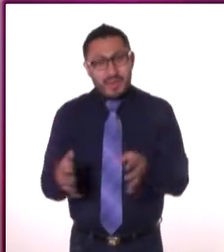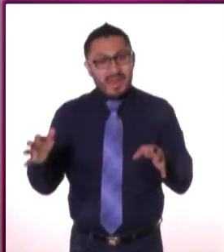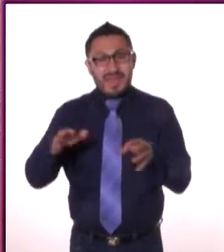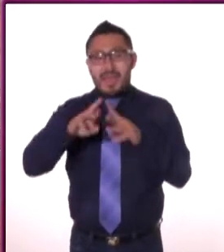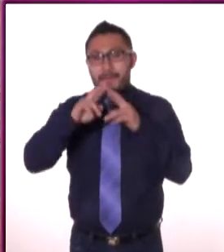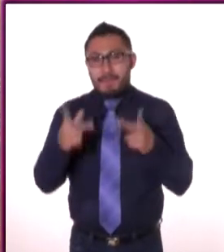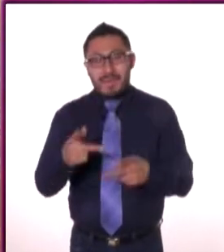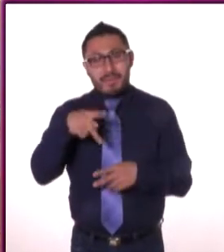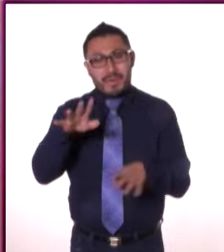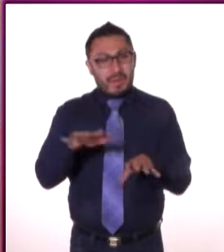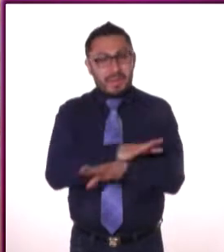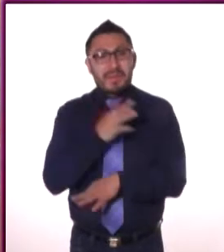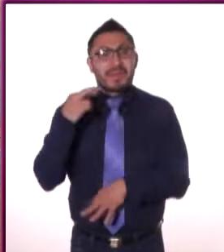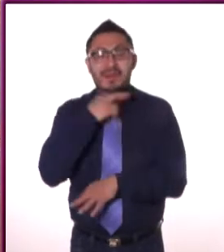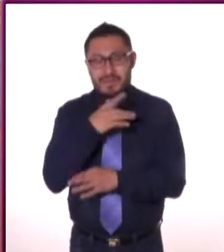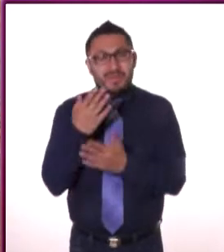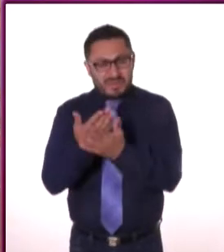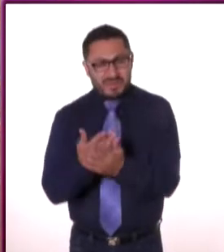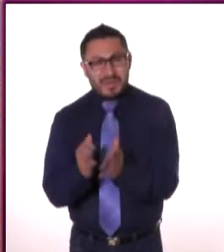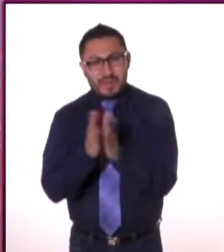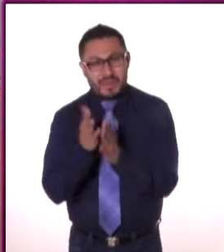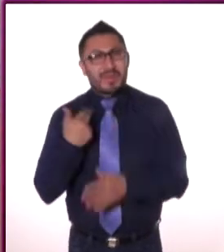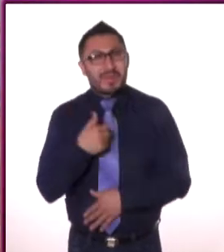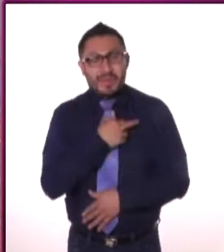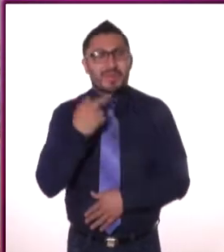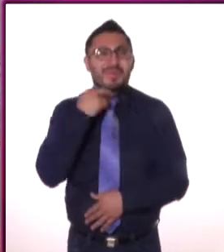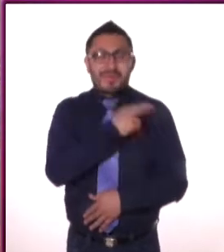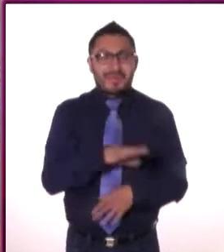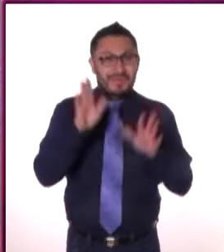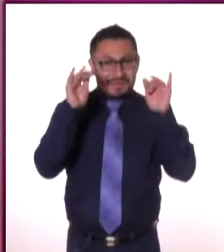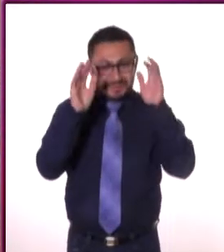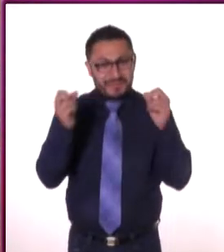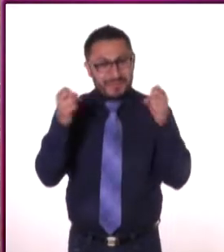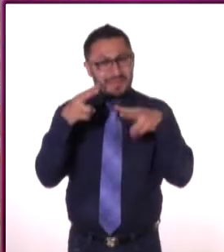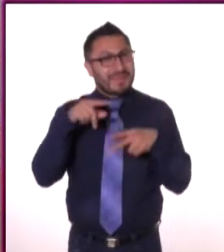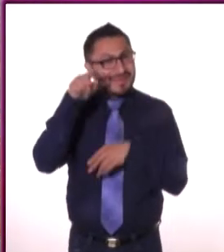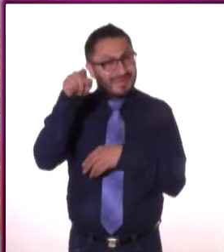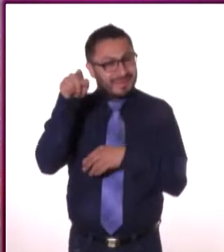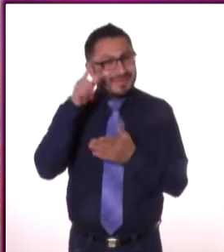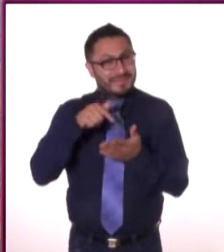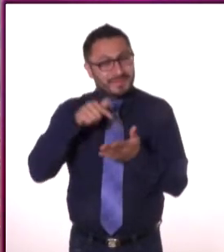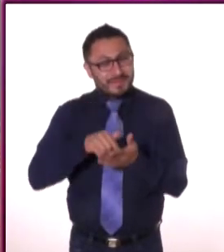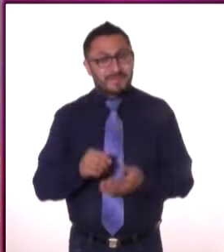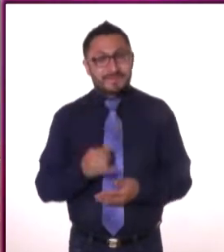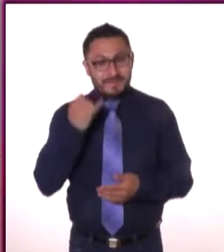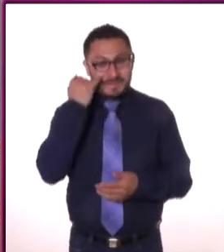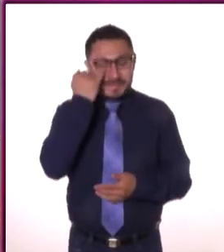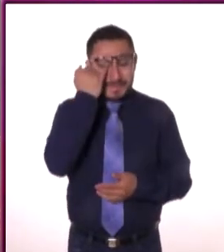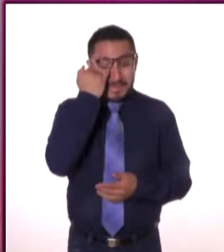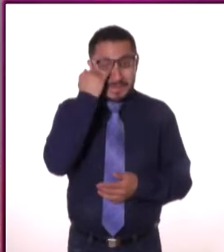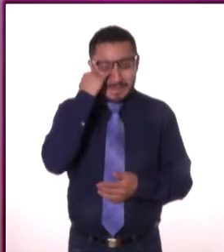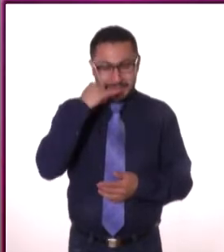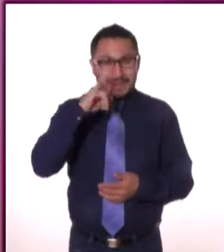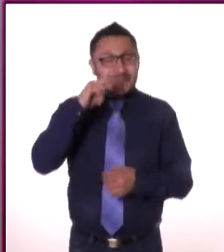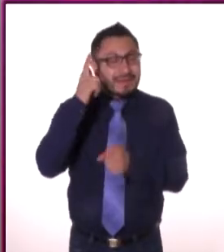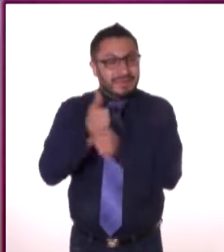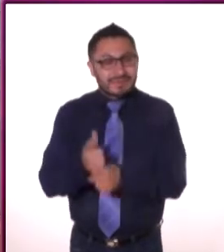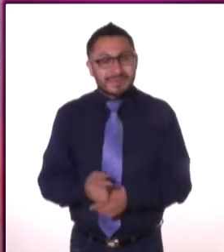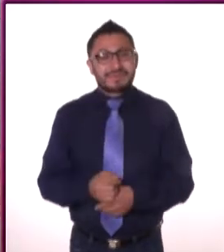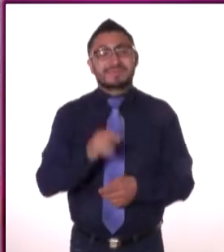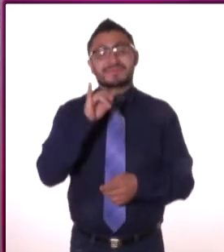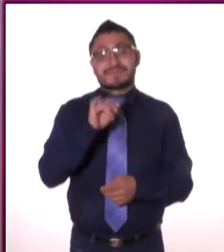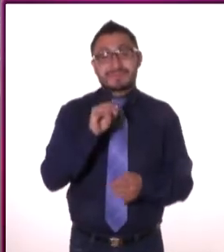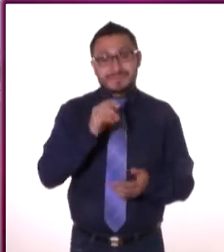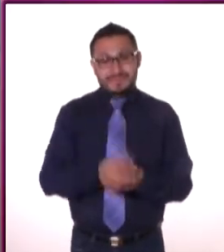rápido. ¿Sí? ¿Nos esperan? Ay, gracias, sí, nos apuramos. Va. Ahorita vamos para allá. Ay, ¿sí